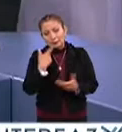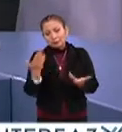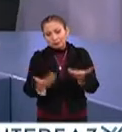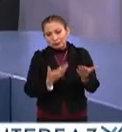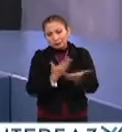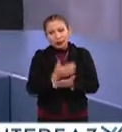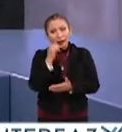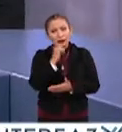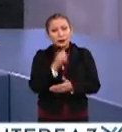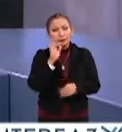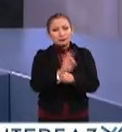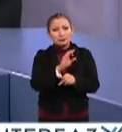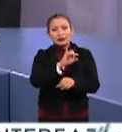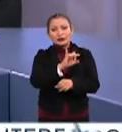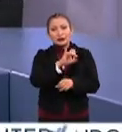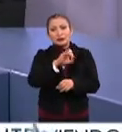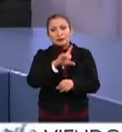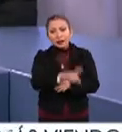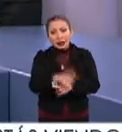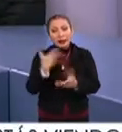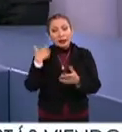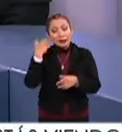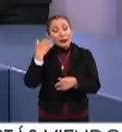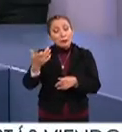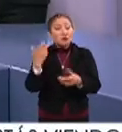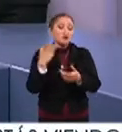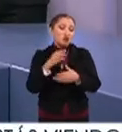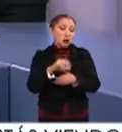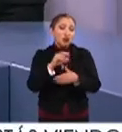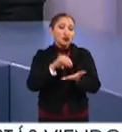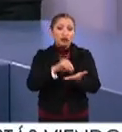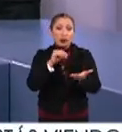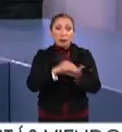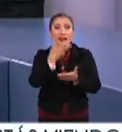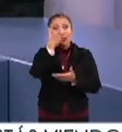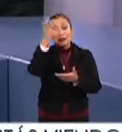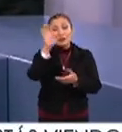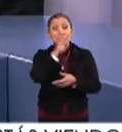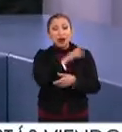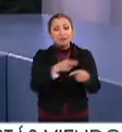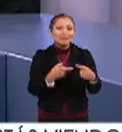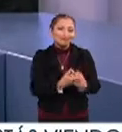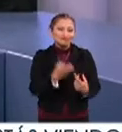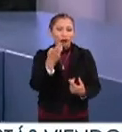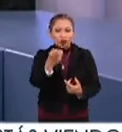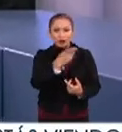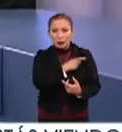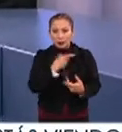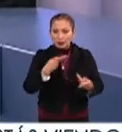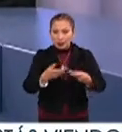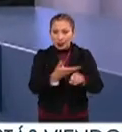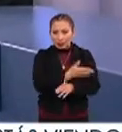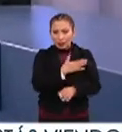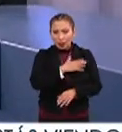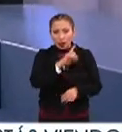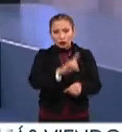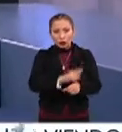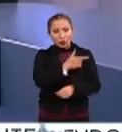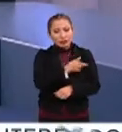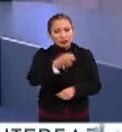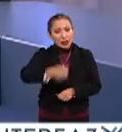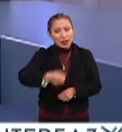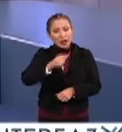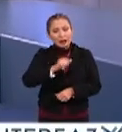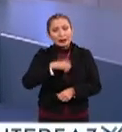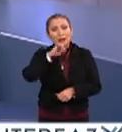ofrece siempre Protección Civil. Es temporada de huracanes, de malos tiempos, en fin, así que hay que estar preparados. Muy buenos días, un gusto